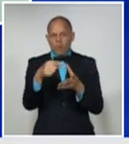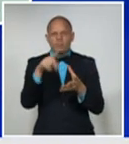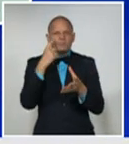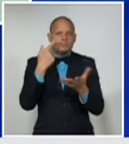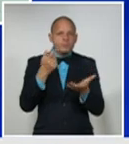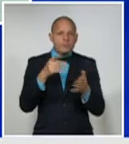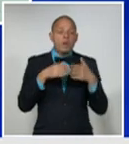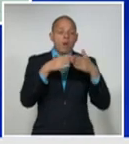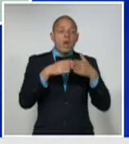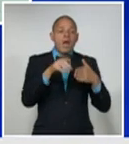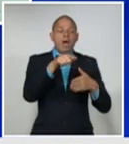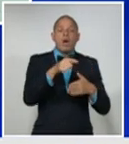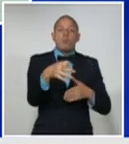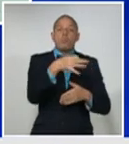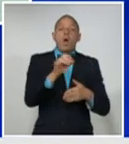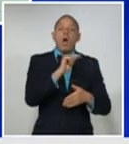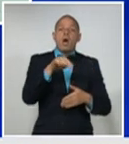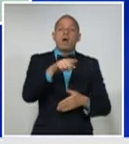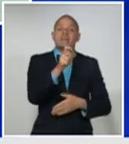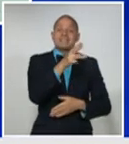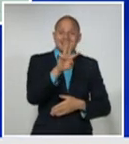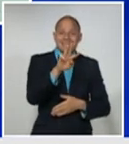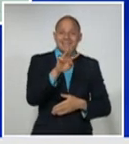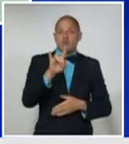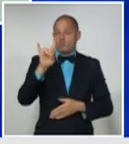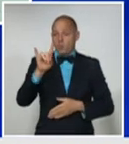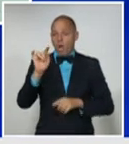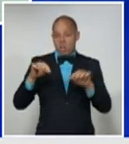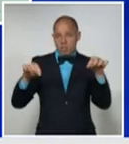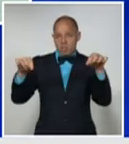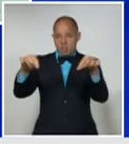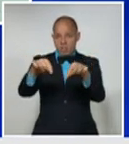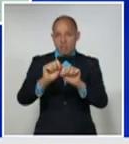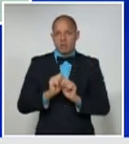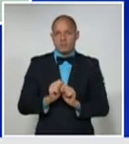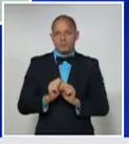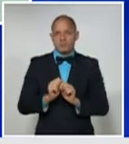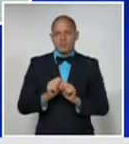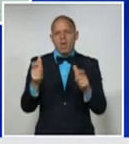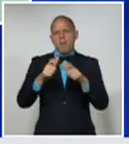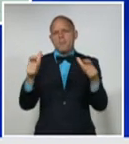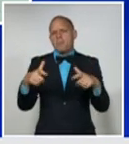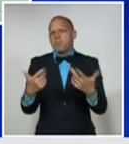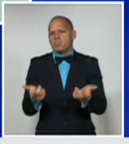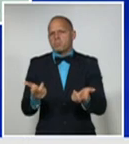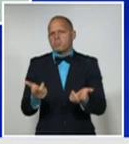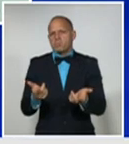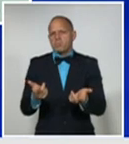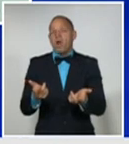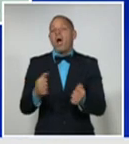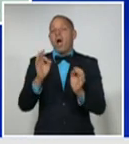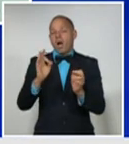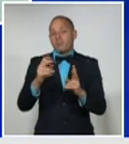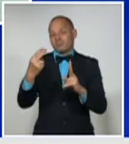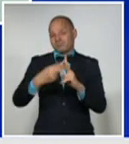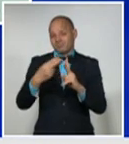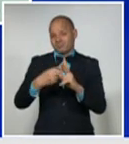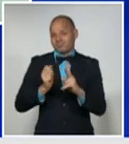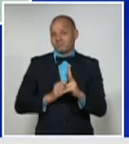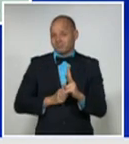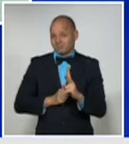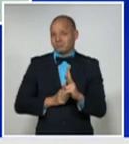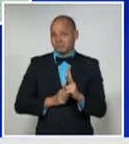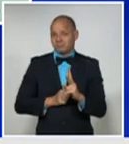sus 13 municipios. El mayor número, que es donde ha tenido Granma la transmisión mayor, en el municipio